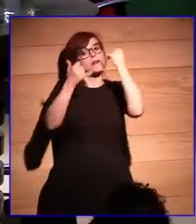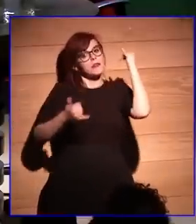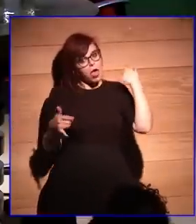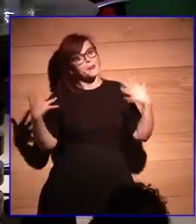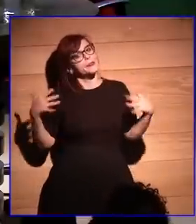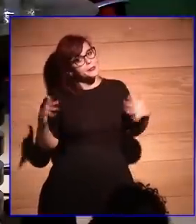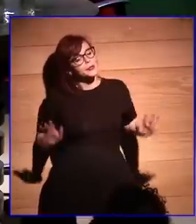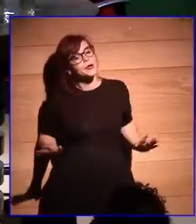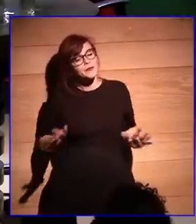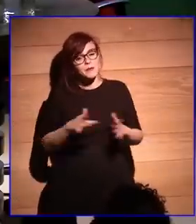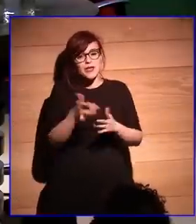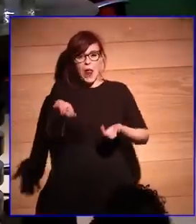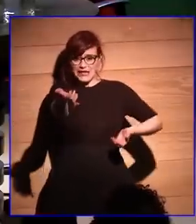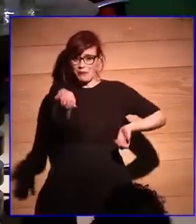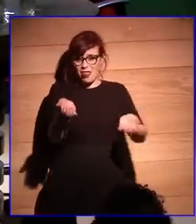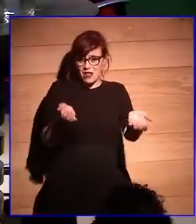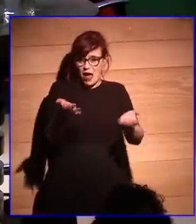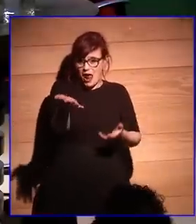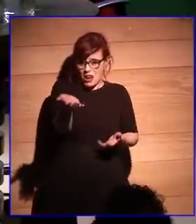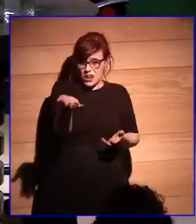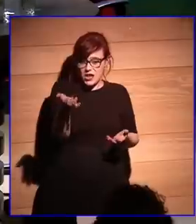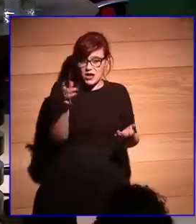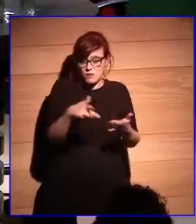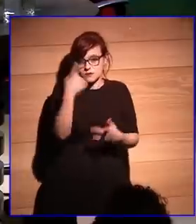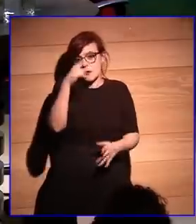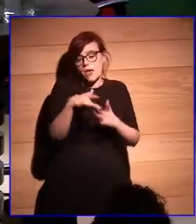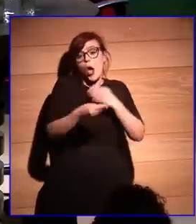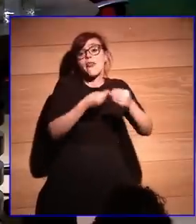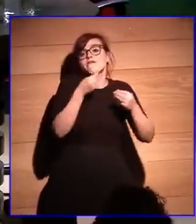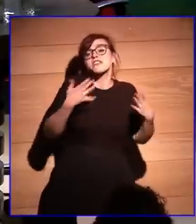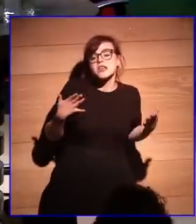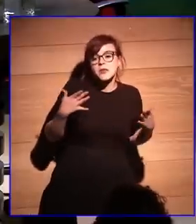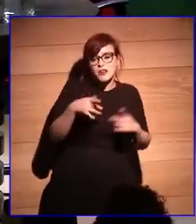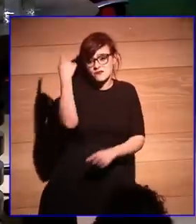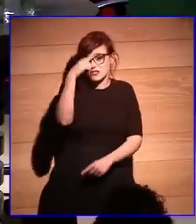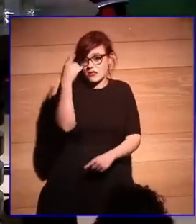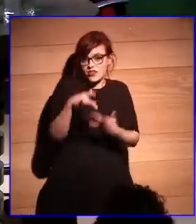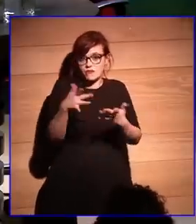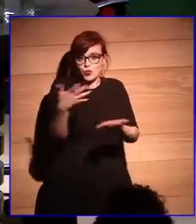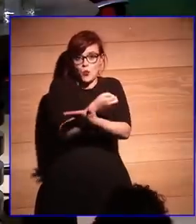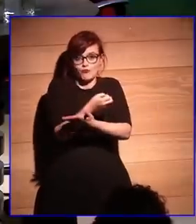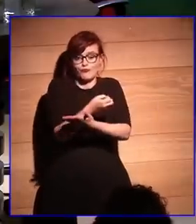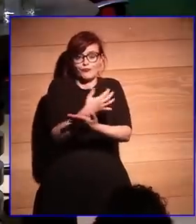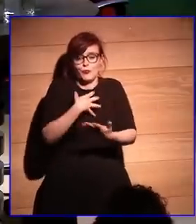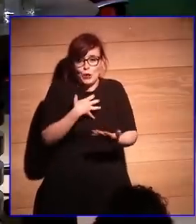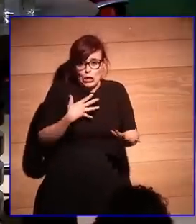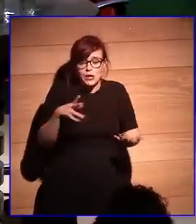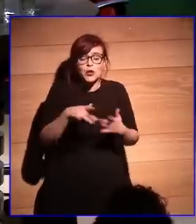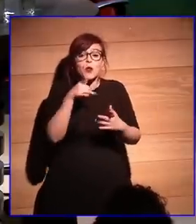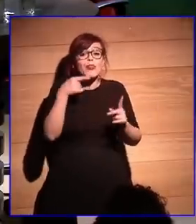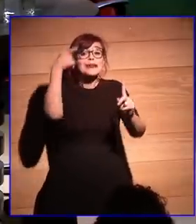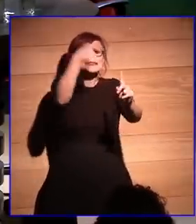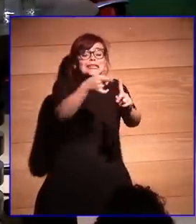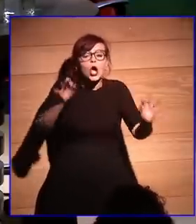pronto. O sea, a Spider-Man, por ejemplo, pero para el bien, obviamente, pero les han pasado cosas. Ellos no querían ser así, pero de pronto pues el destino